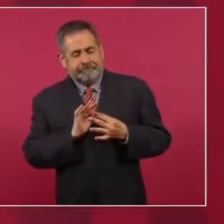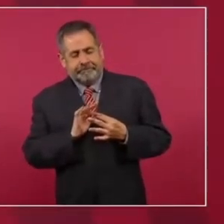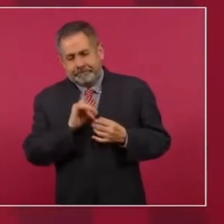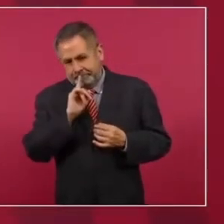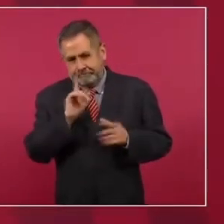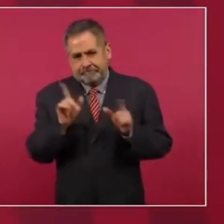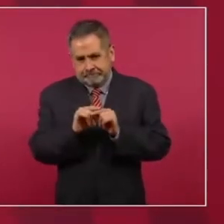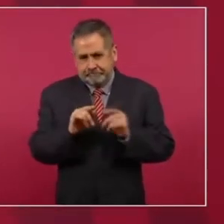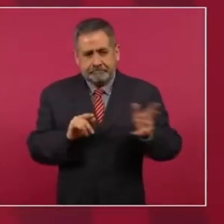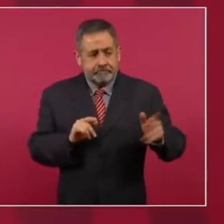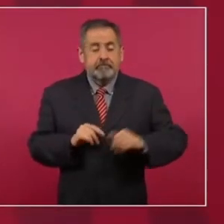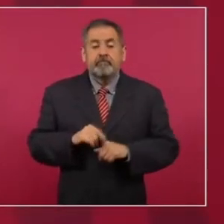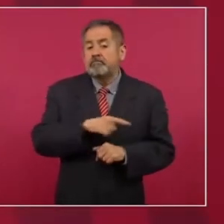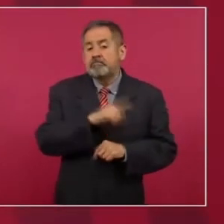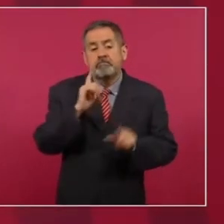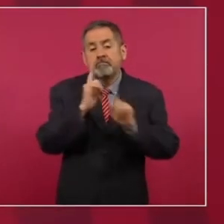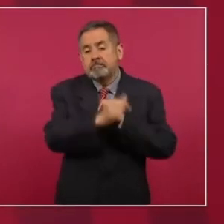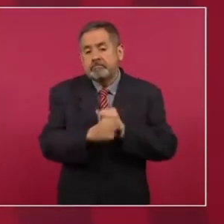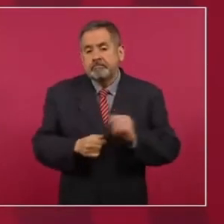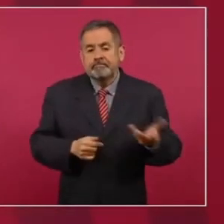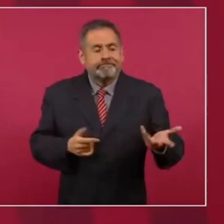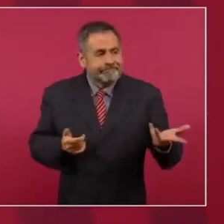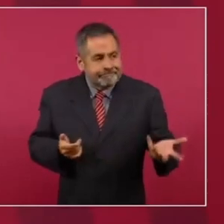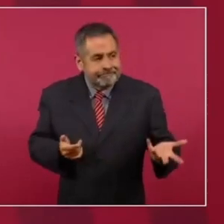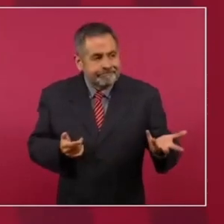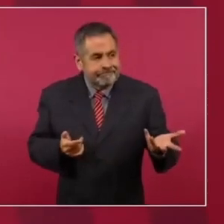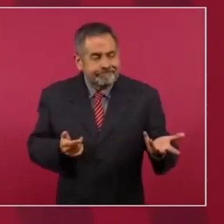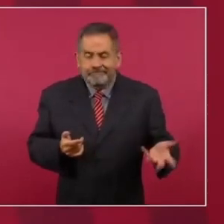Y se fue. Y yo, como tenía